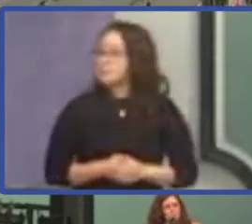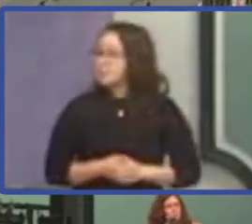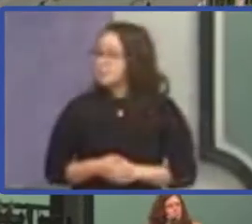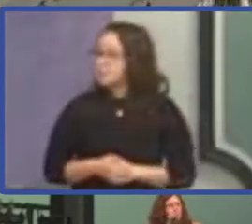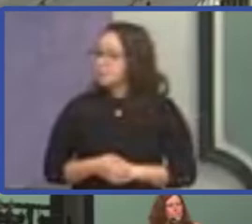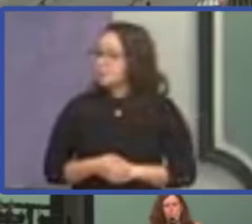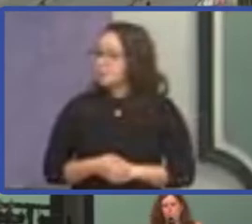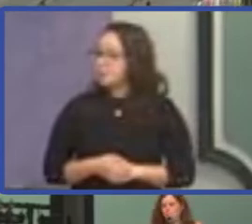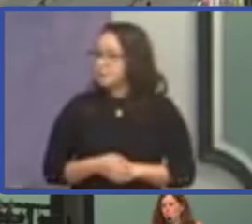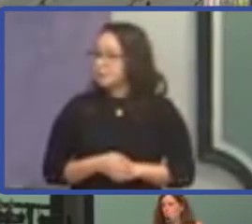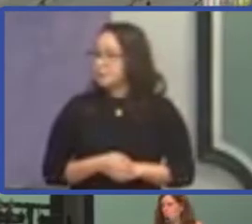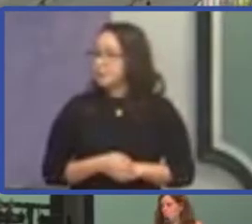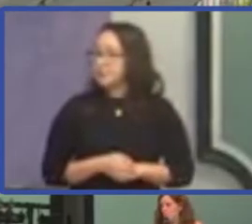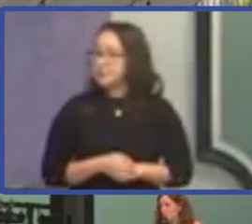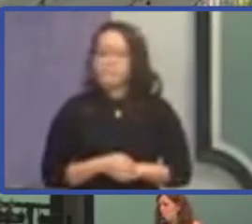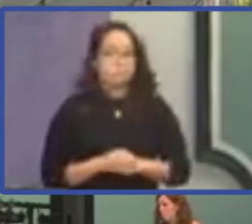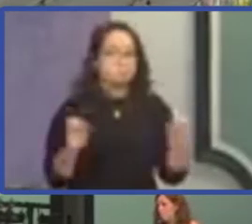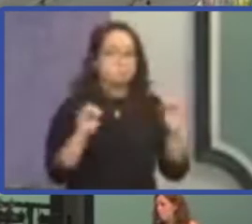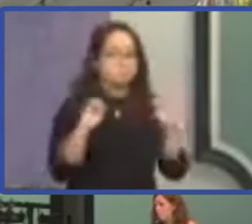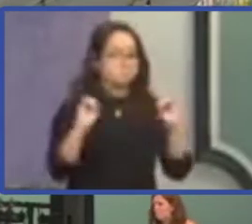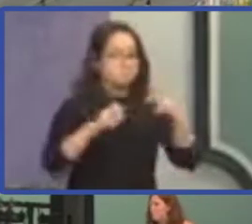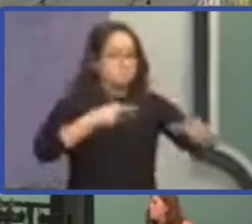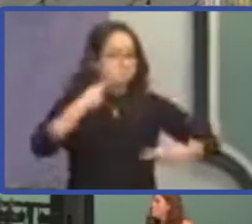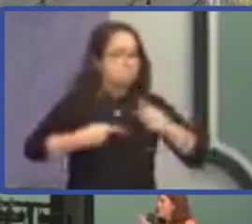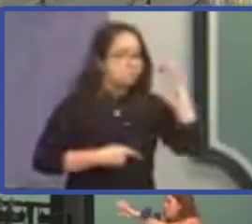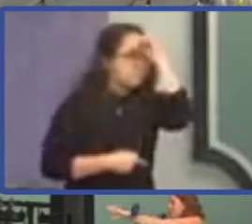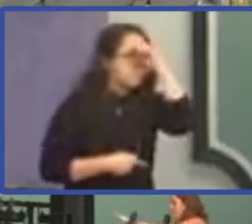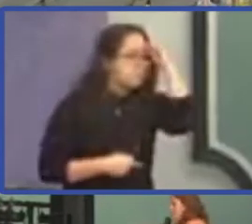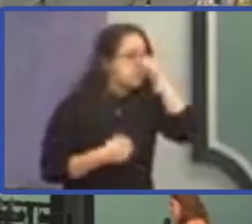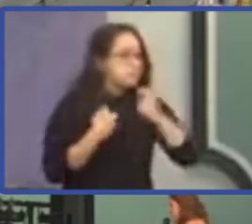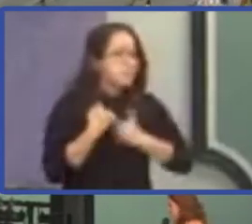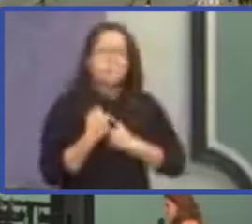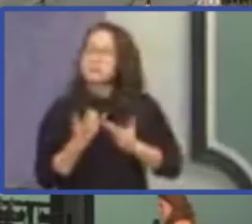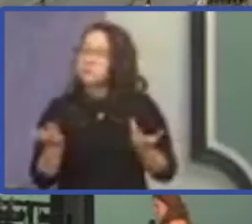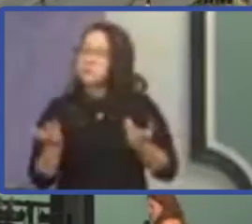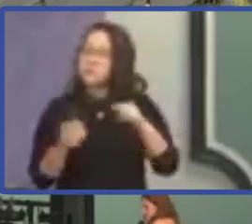no ya no hay más preguntas comentarios sí adelante